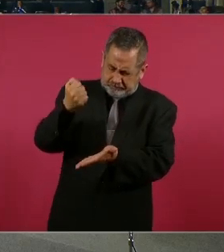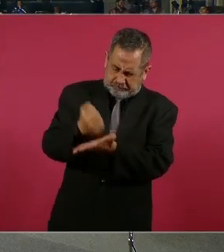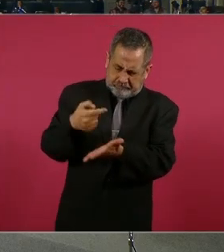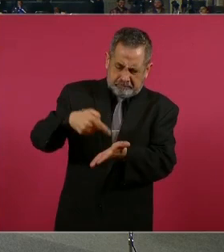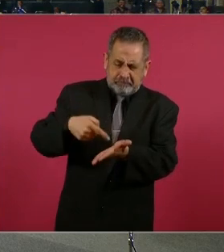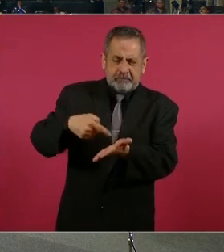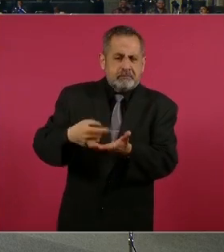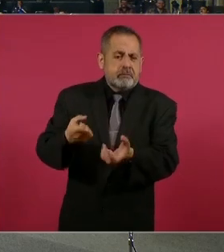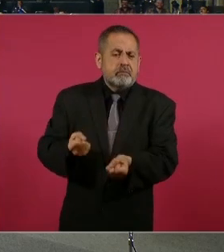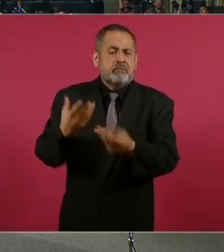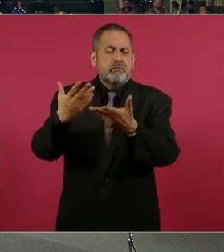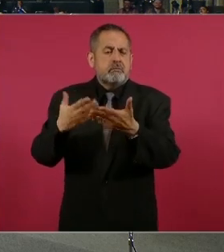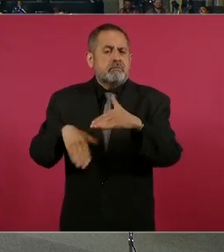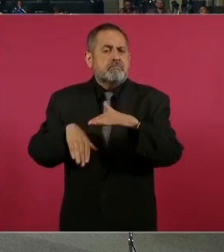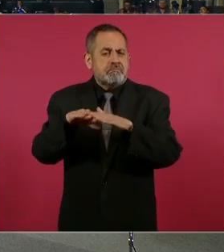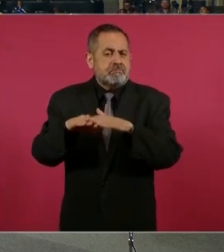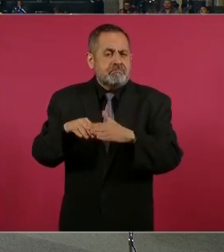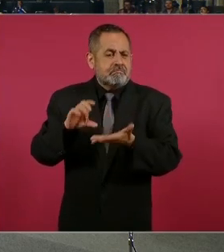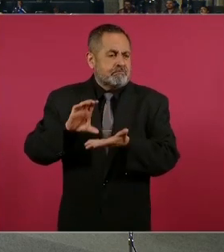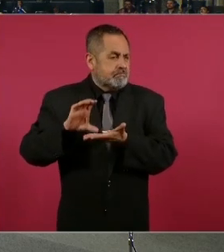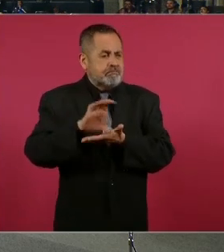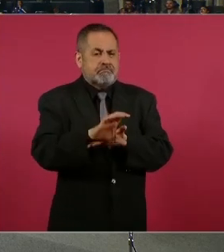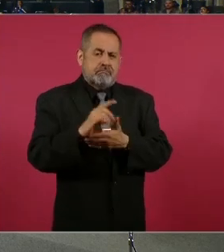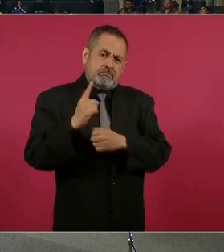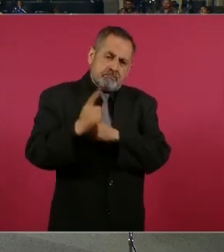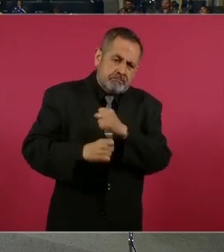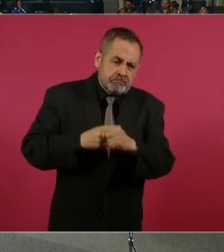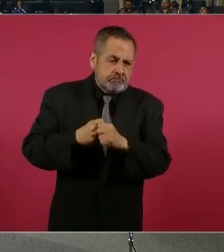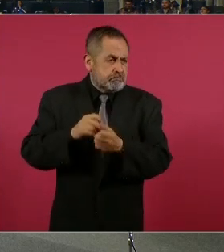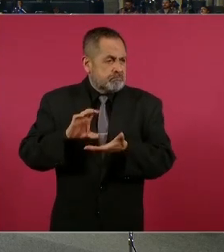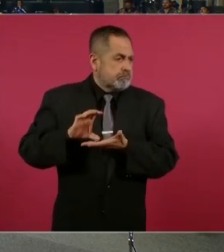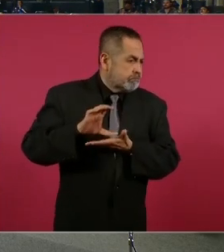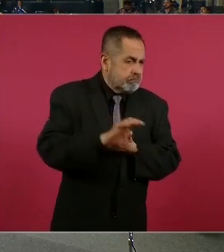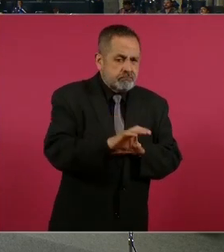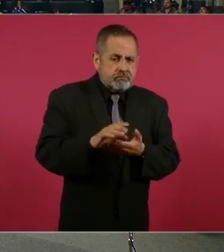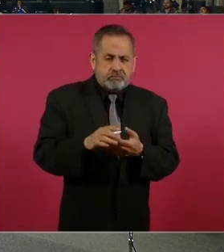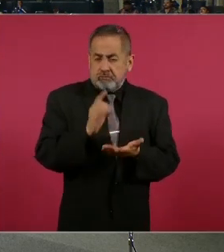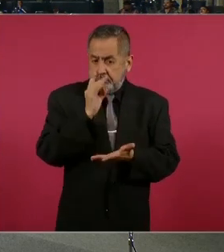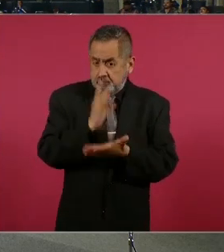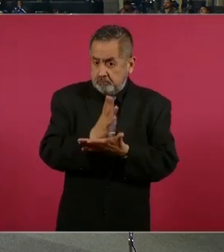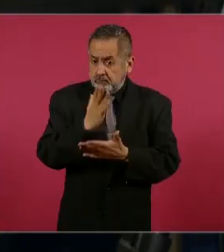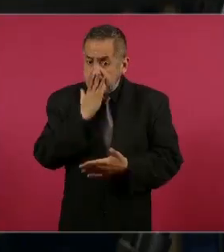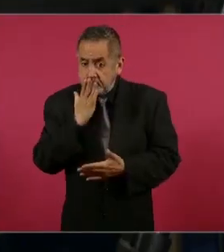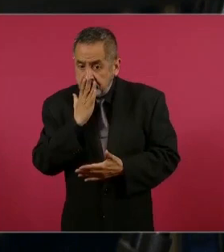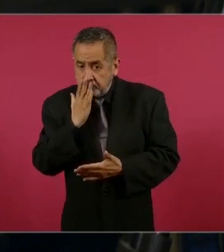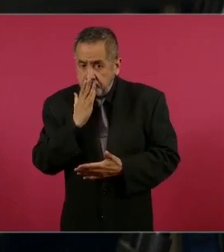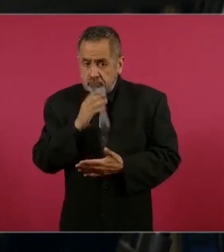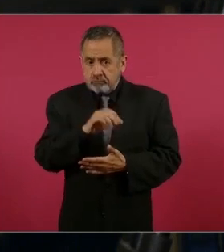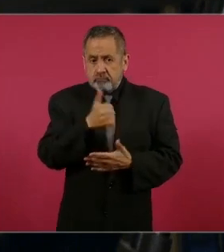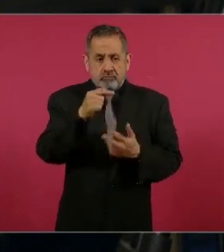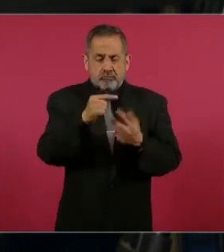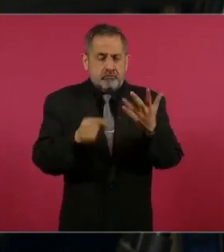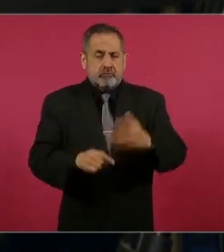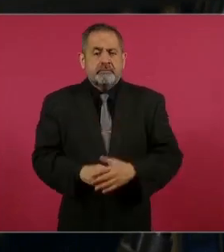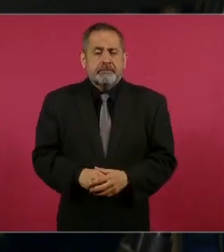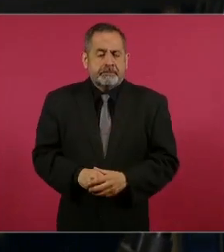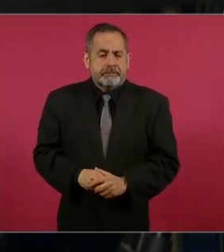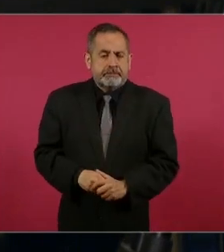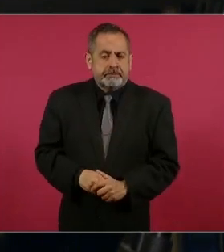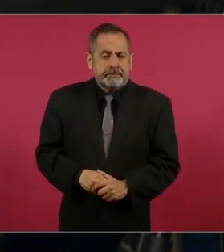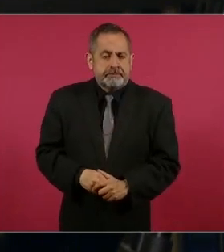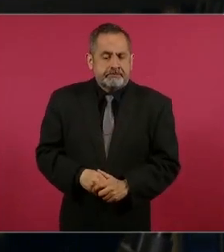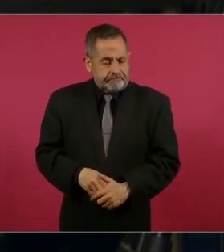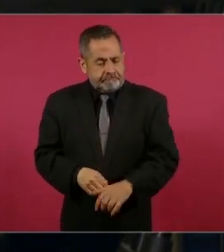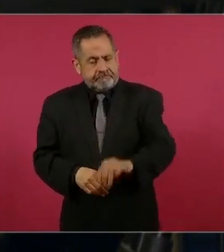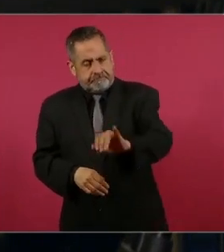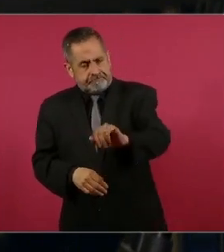especificar para este año o para los siguientes en el decreto, y si solamente va a ser Sonora el que va a entrar en el decreto? Por lo pronto, Sonora.